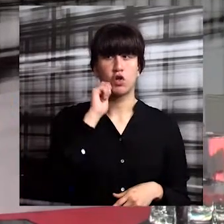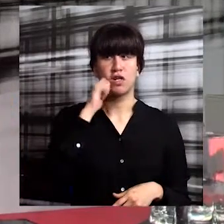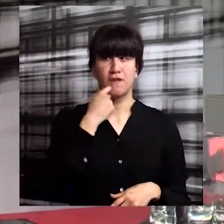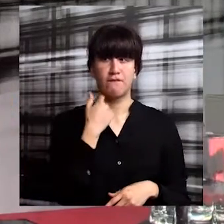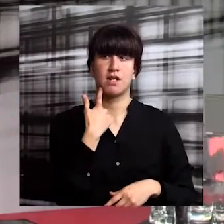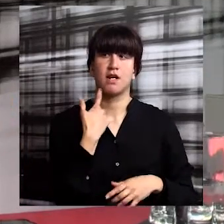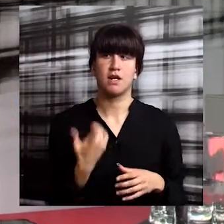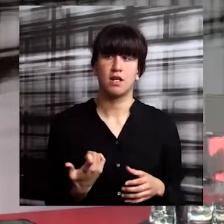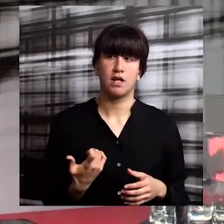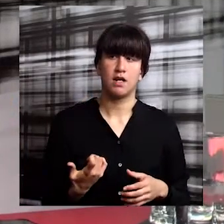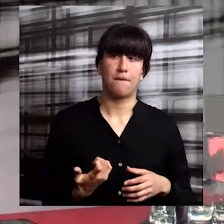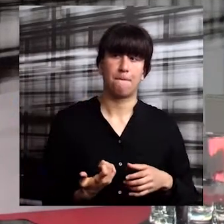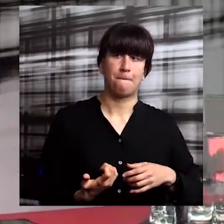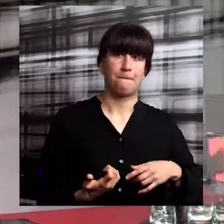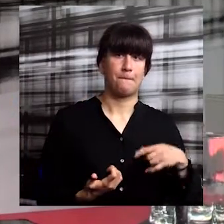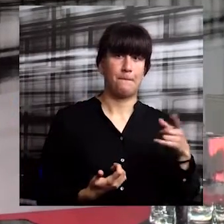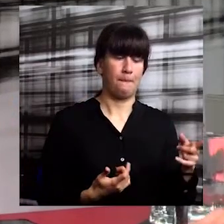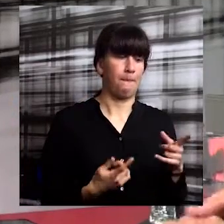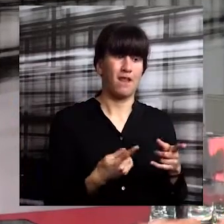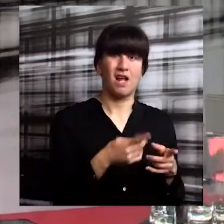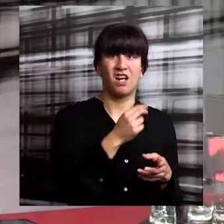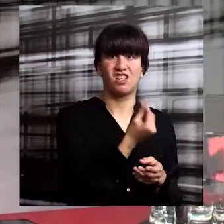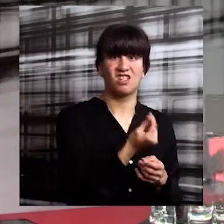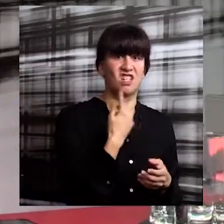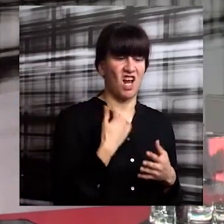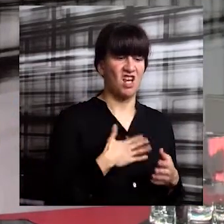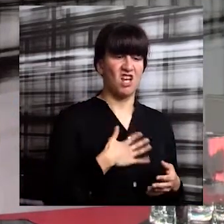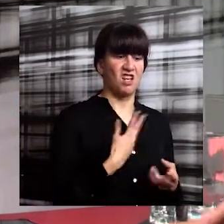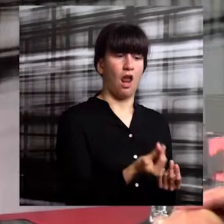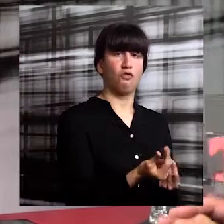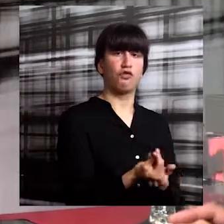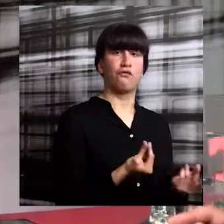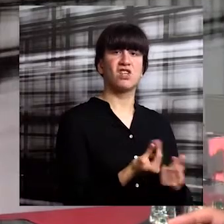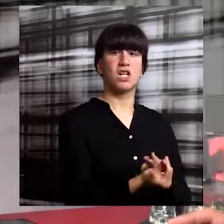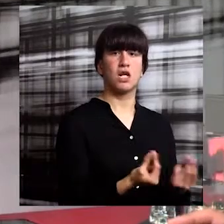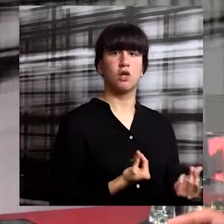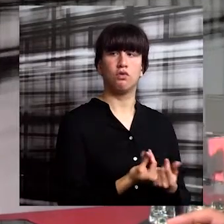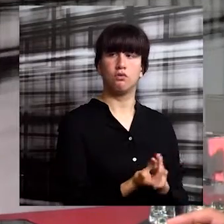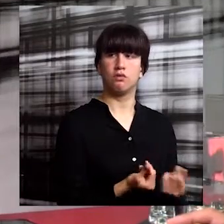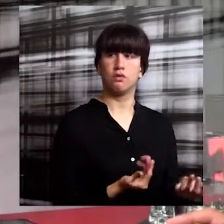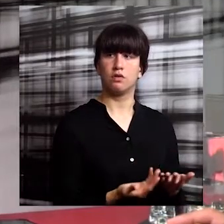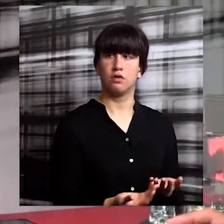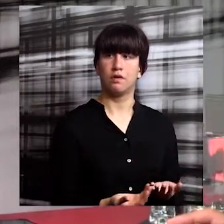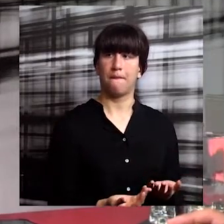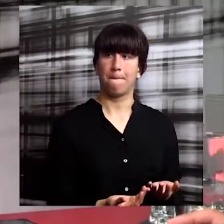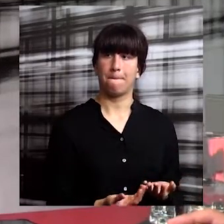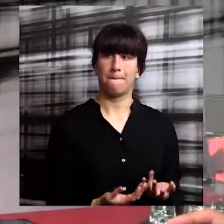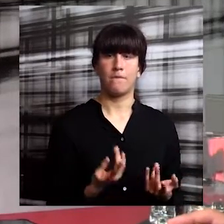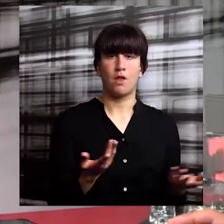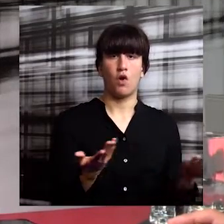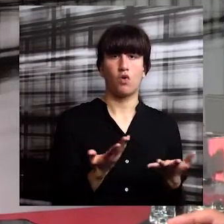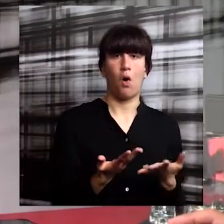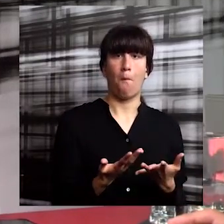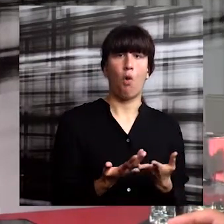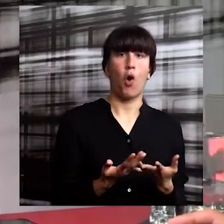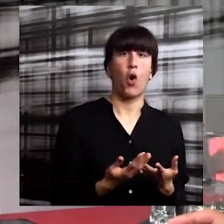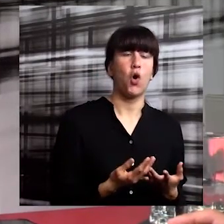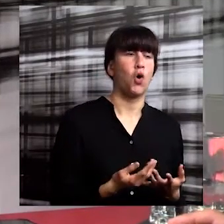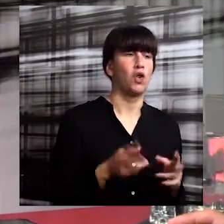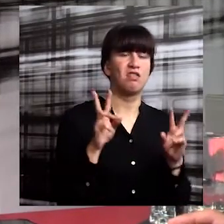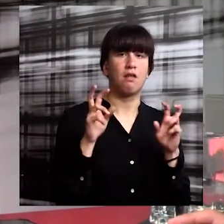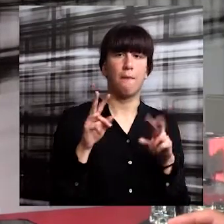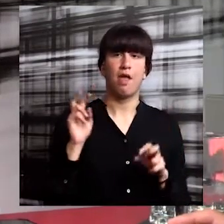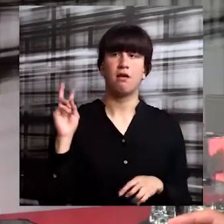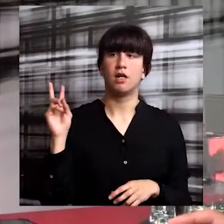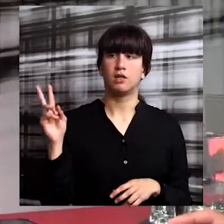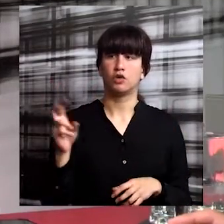requiera subsidio del Estado que tengan que pagar todos los chilenos, como estamos pagando, por ejemplo, nosotros por el Transantiago, que ese es un proyecto que además no